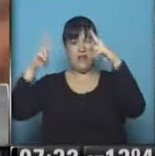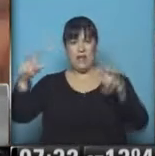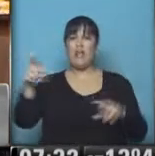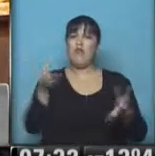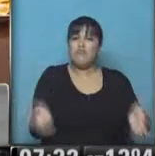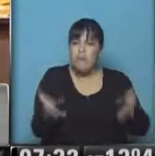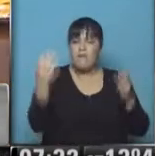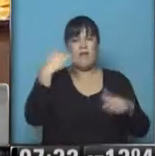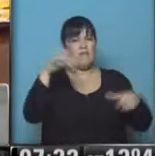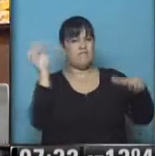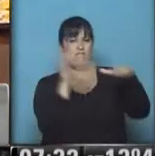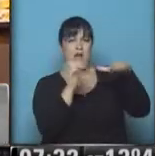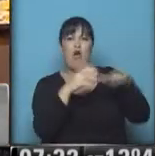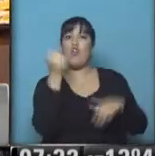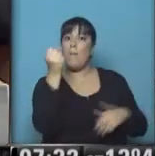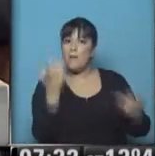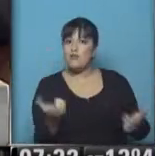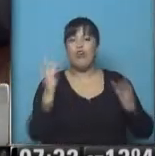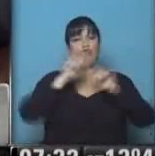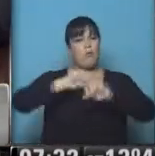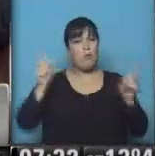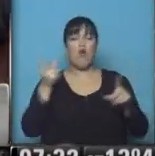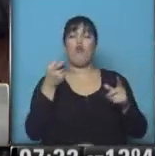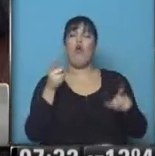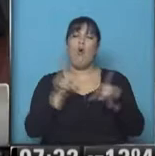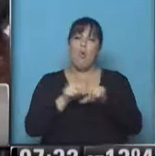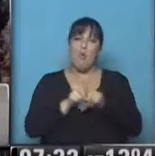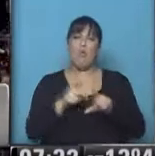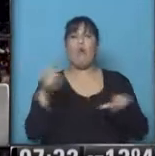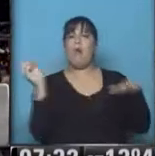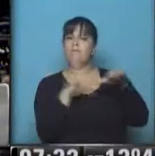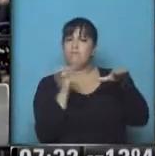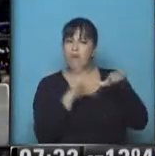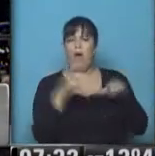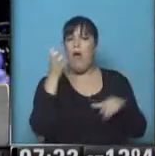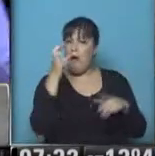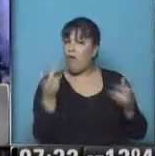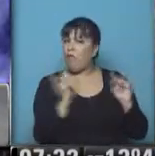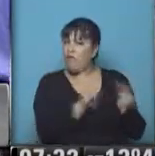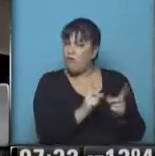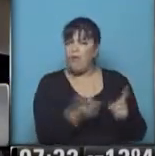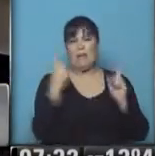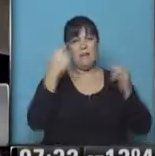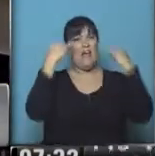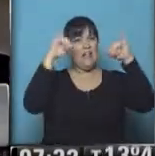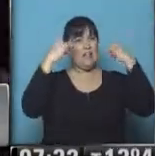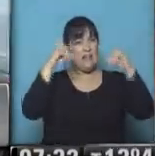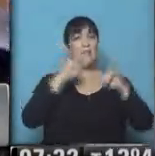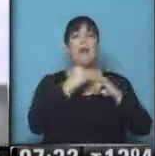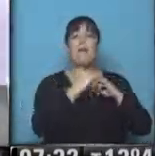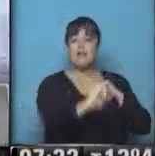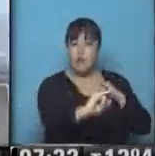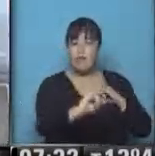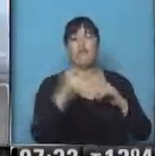en pesos también les dijo que no afectara la compra de dólares y el contado con liqui y comunicó un alza en las tasas de interés para plazos fijos